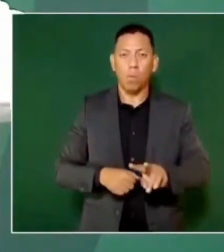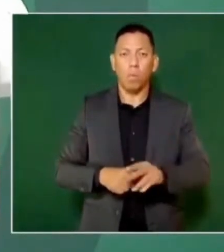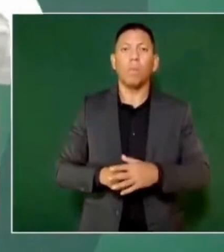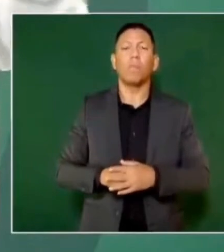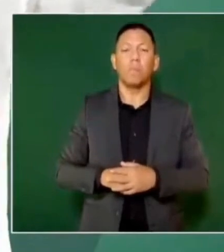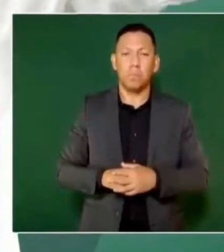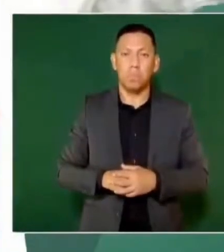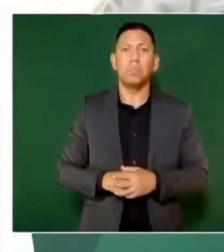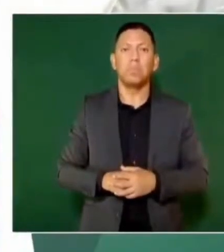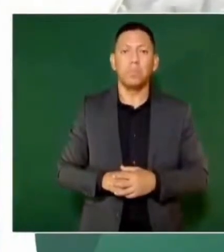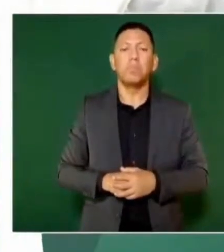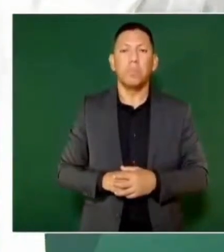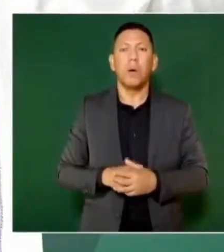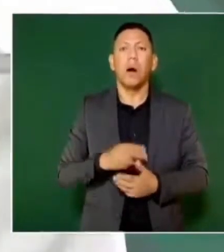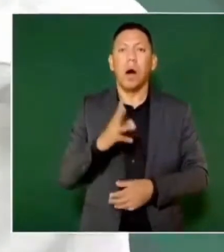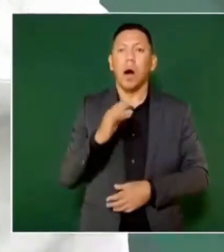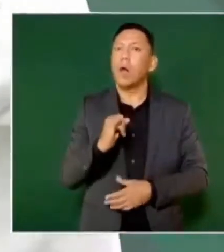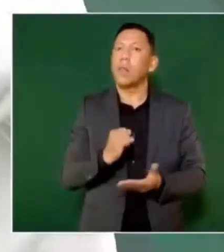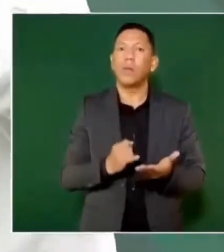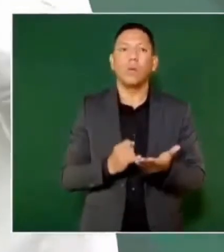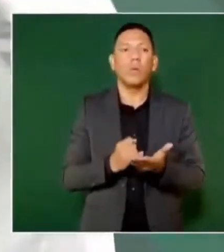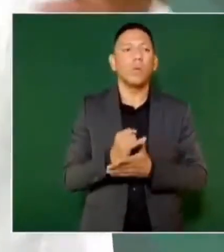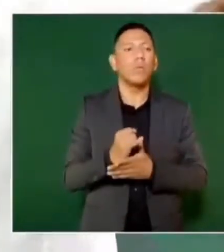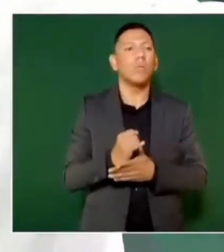Así se escogen.